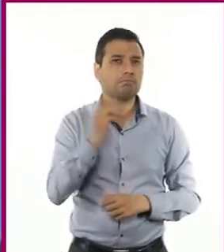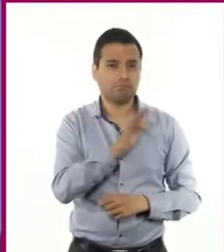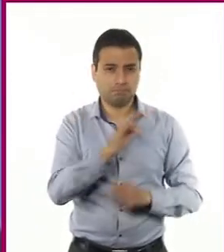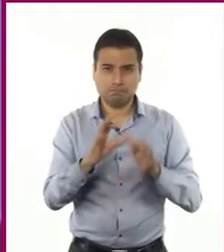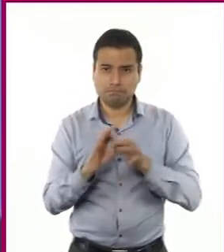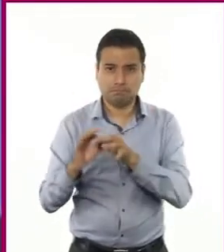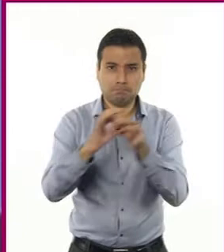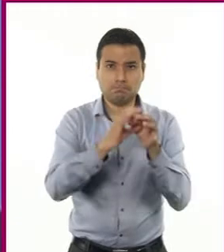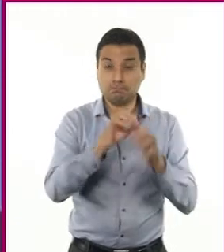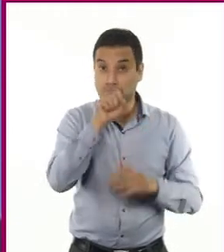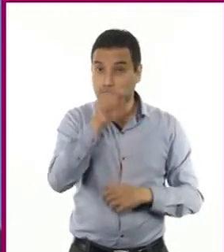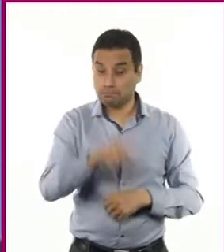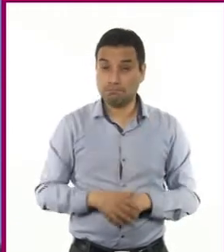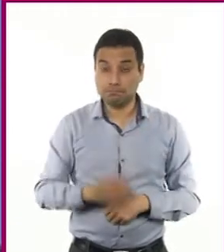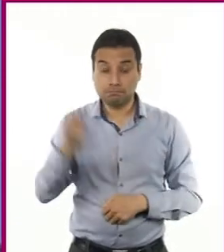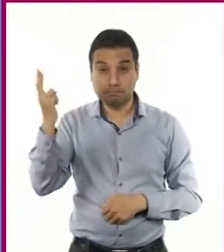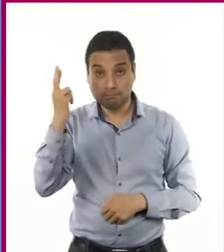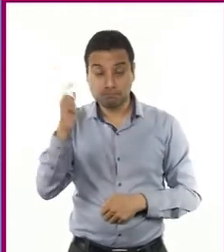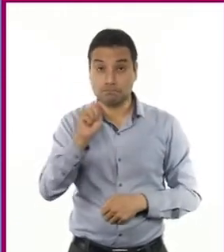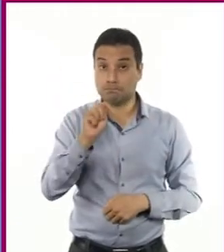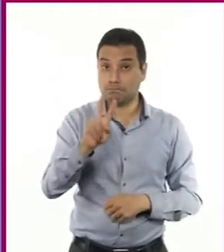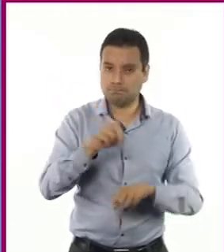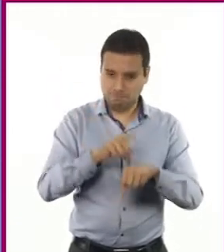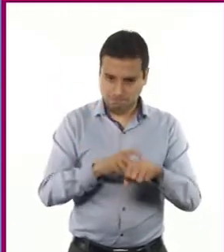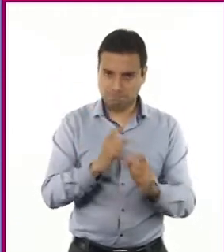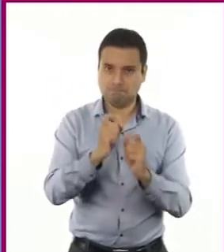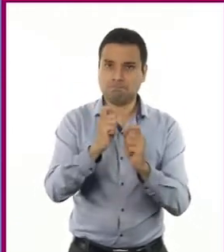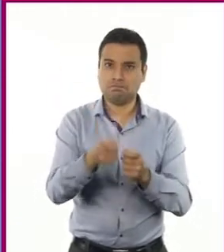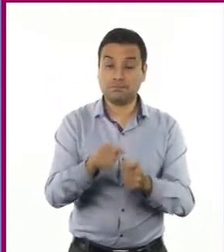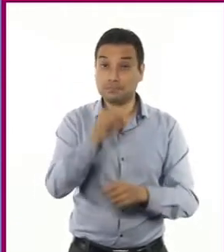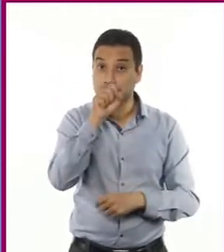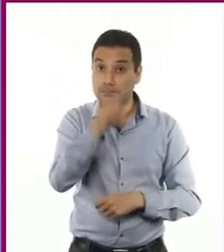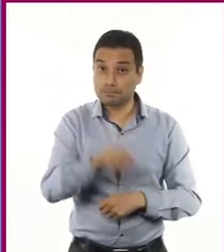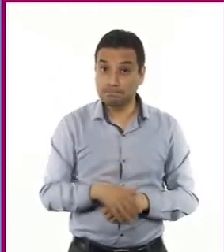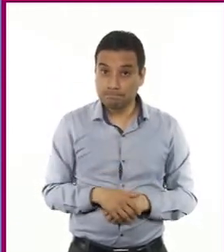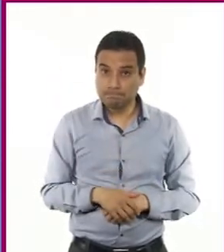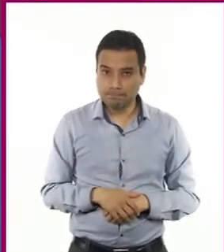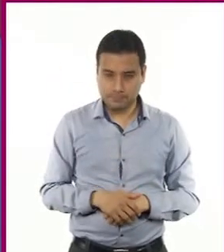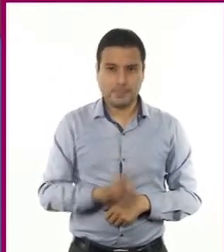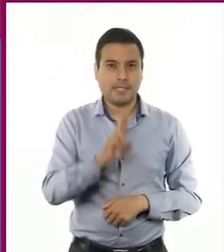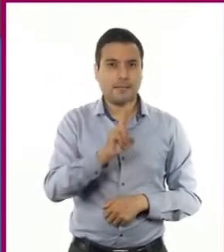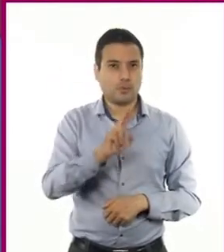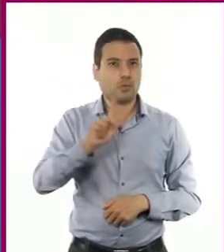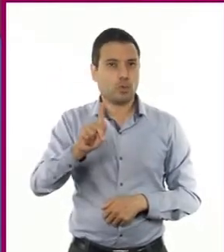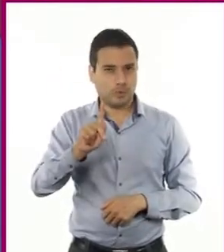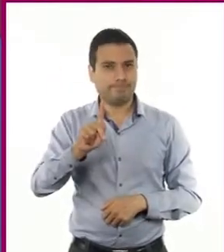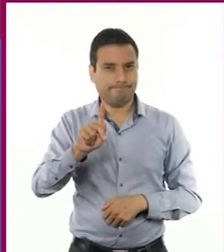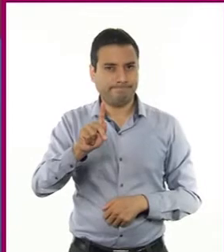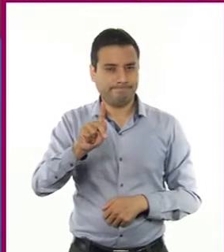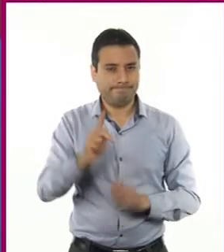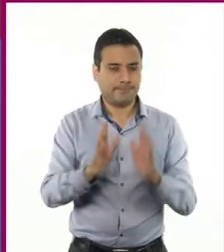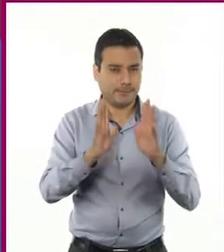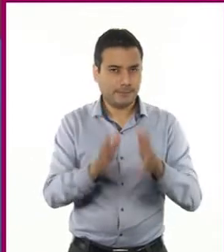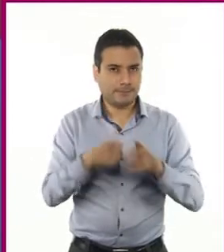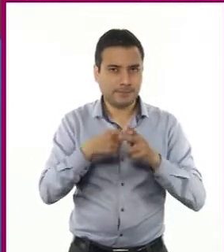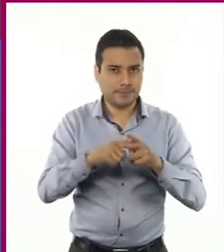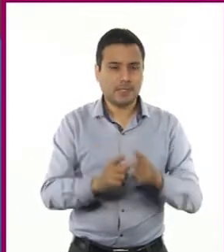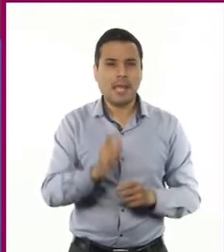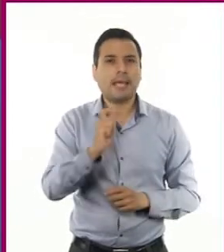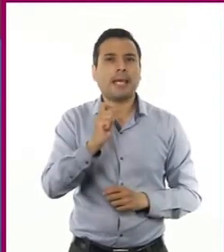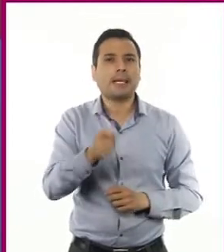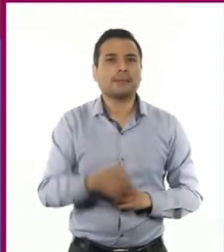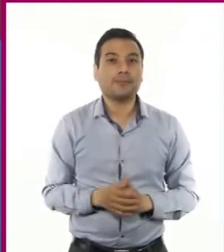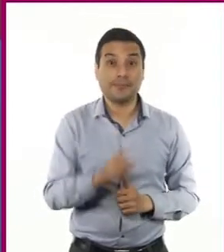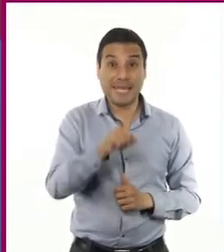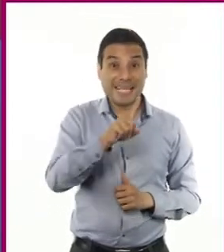acceso a tiempos oficiales en radio y televisión y la aparición de la representación proporcional, la cual se tradujo en la repartición de